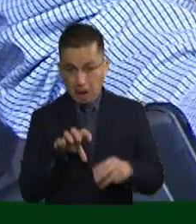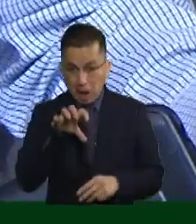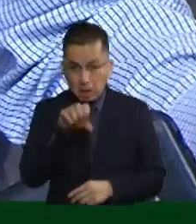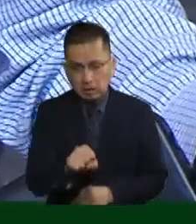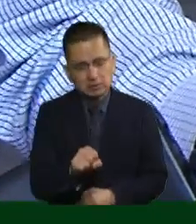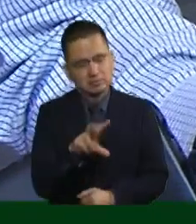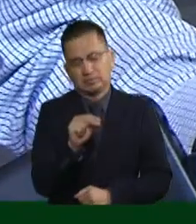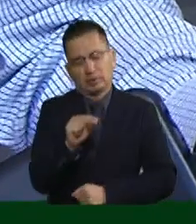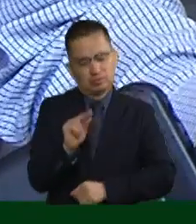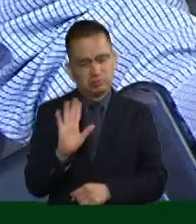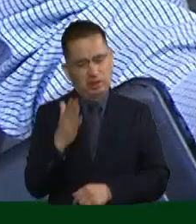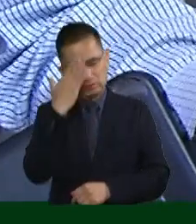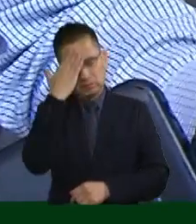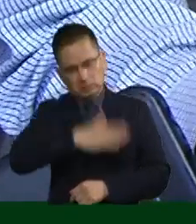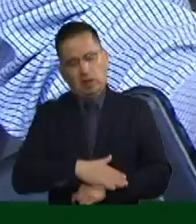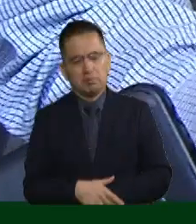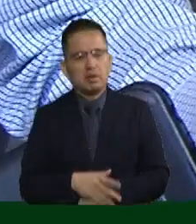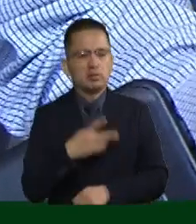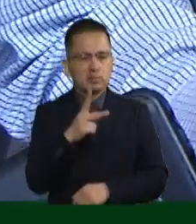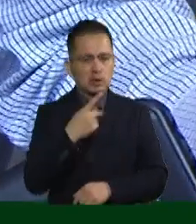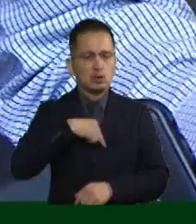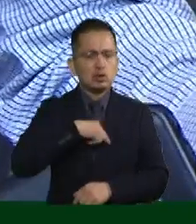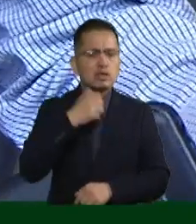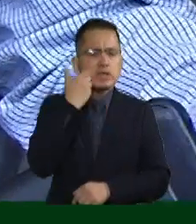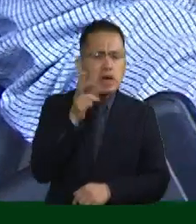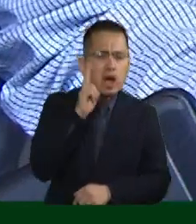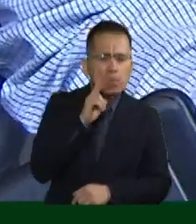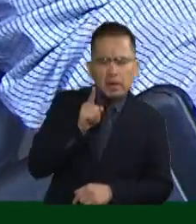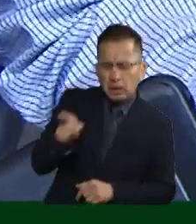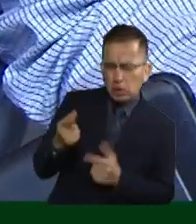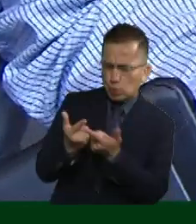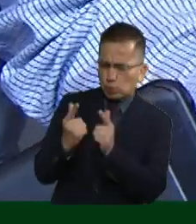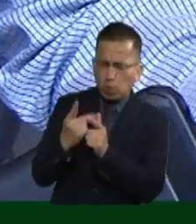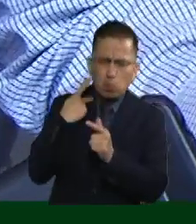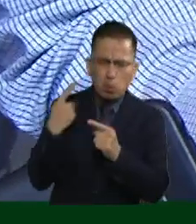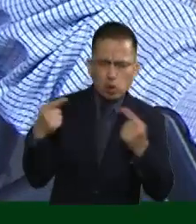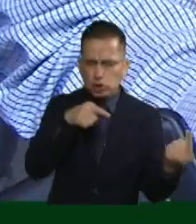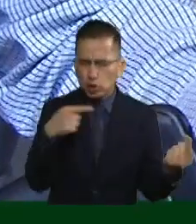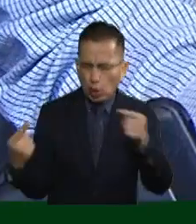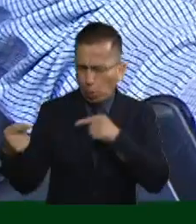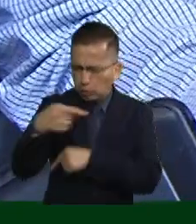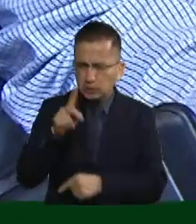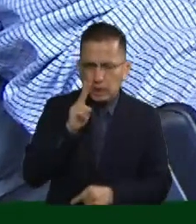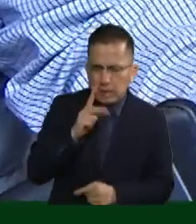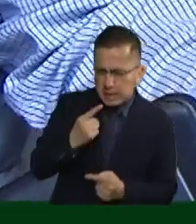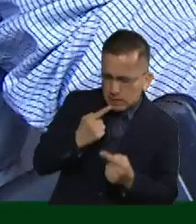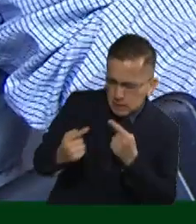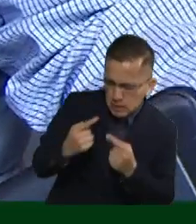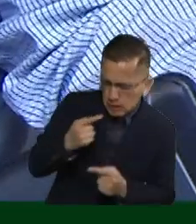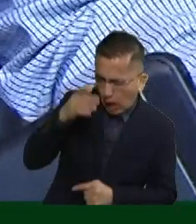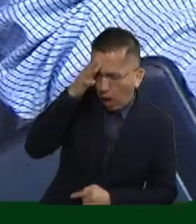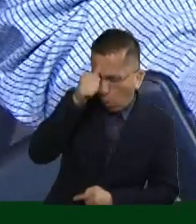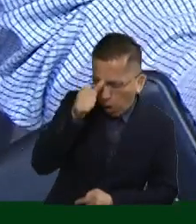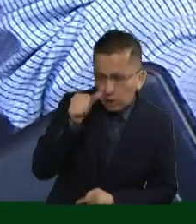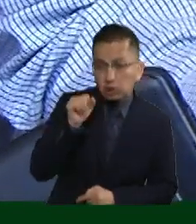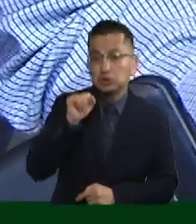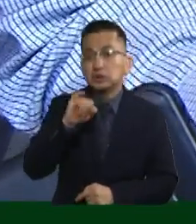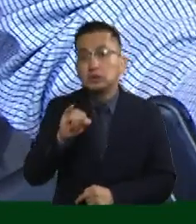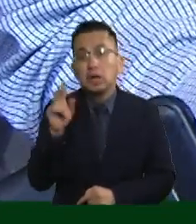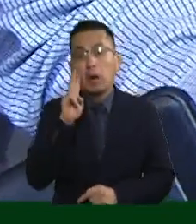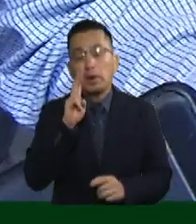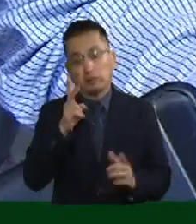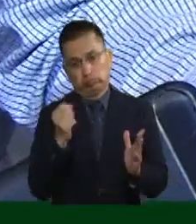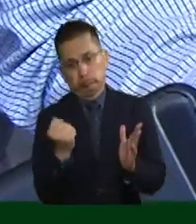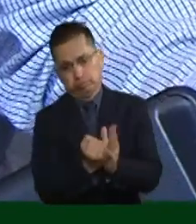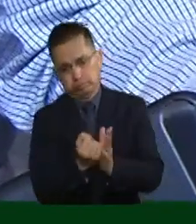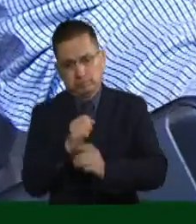pudiera uno alcanzar acuerdos con algún partido de la oposición para poder sacar ya estas reformas. De lo contrario, también tendríamos